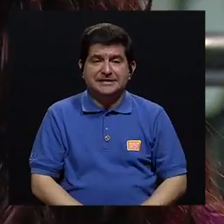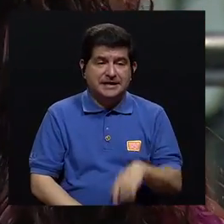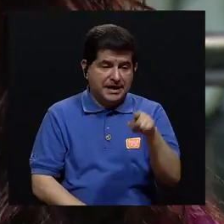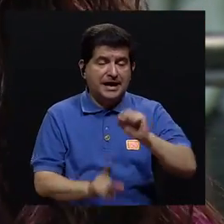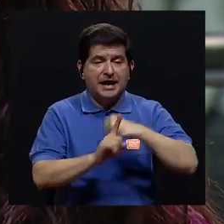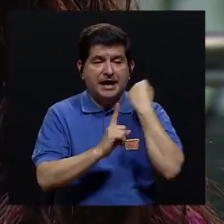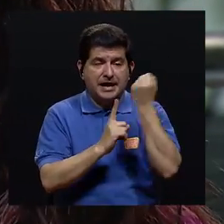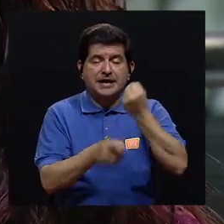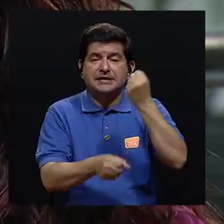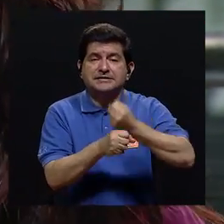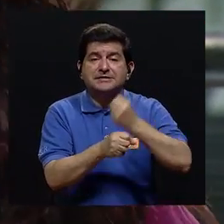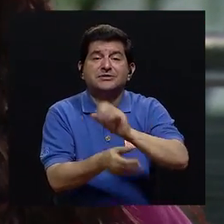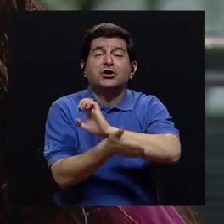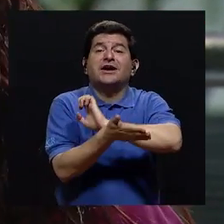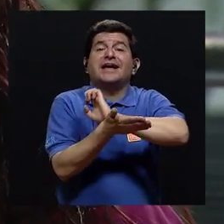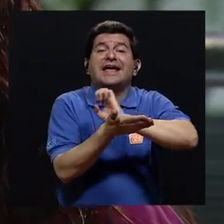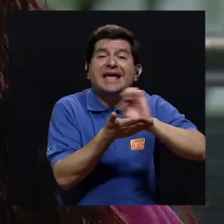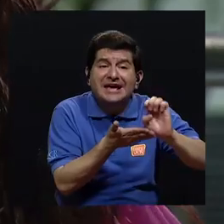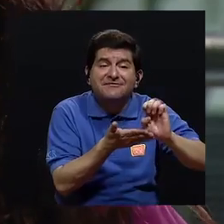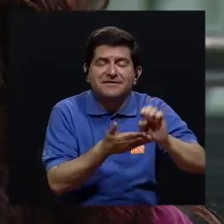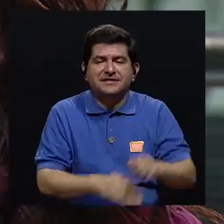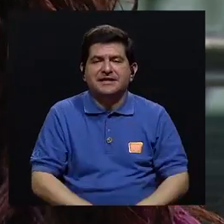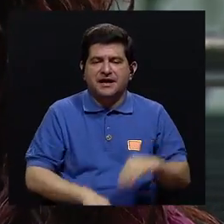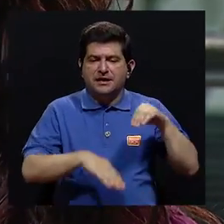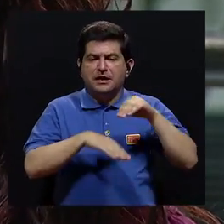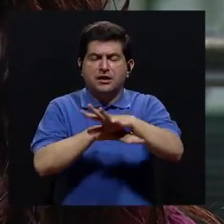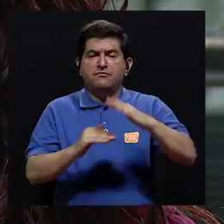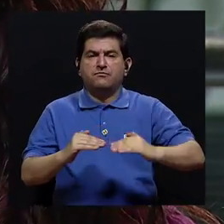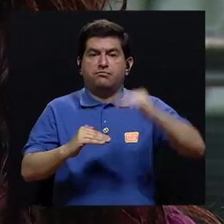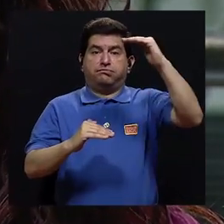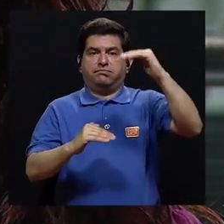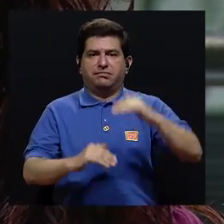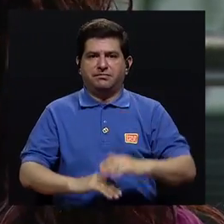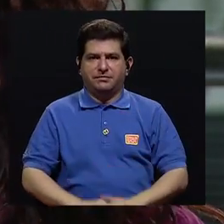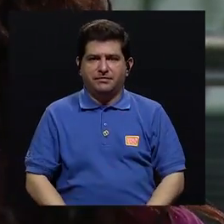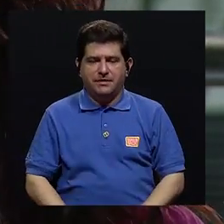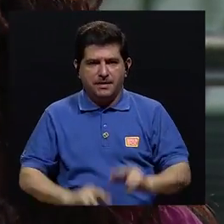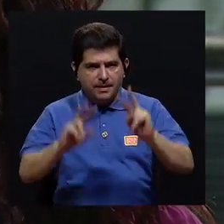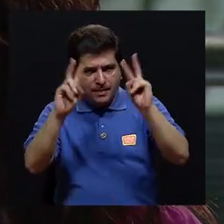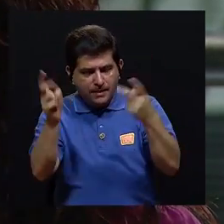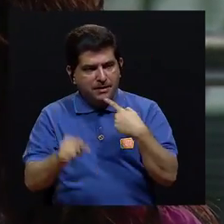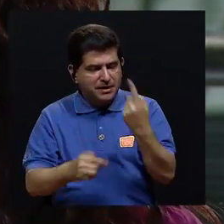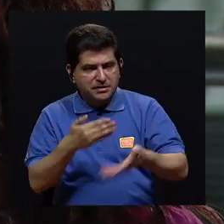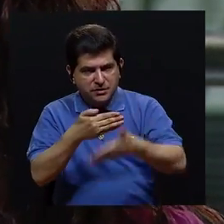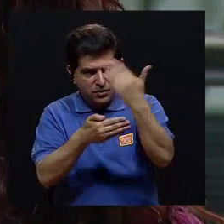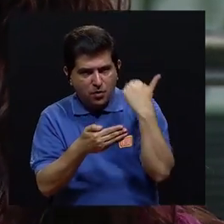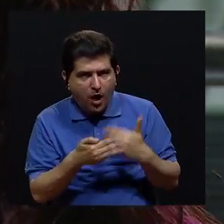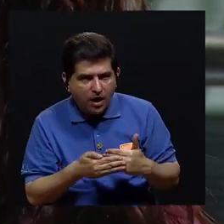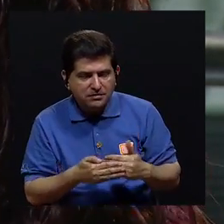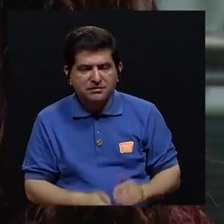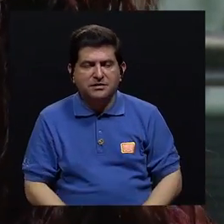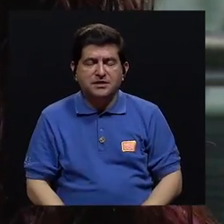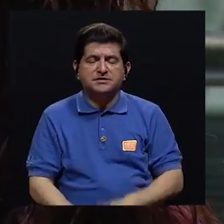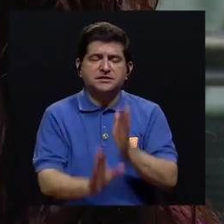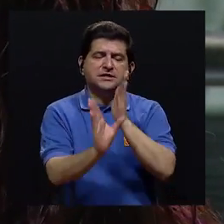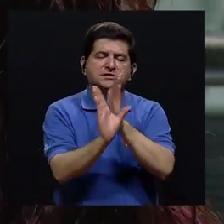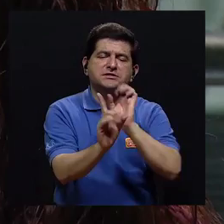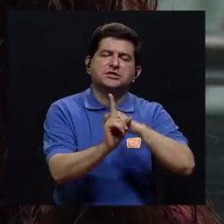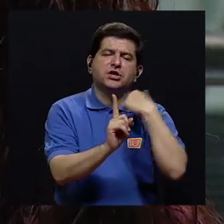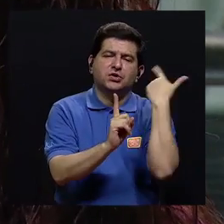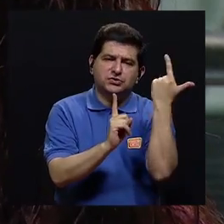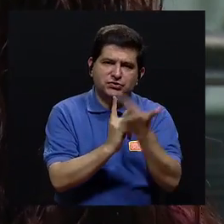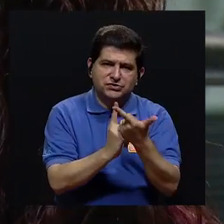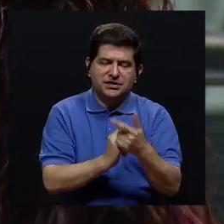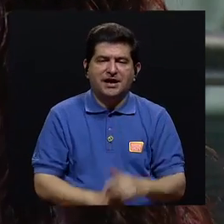en nuestras condiciones de trabajo para evitar alguna consecuencia mayor. Hay temas, como lo mencionabas al principio, de factores